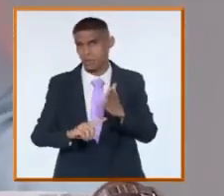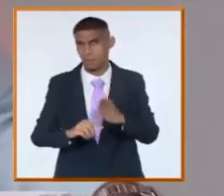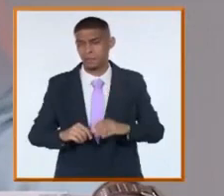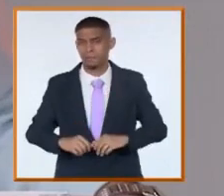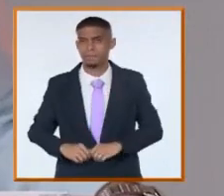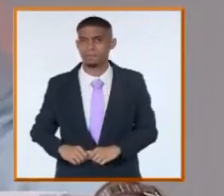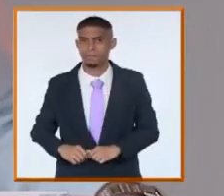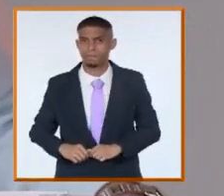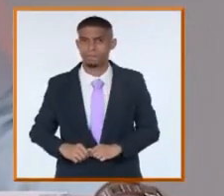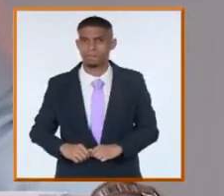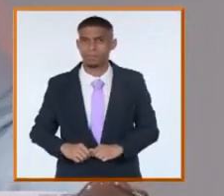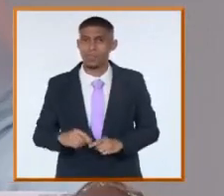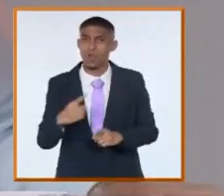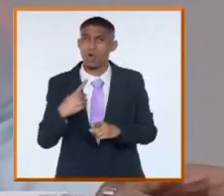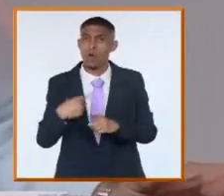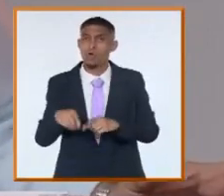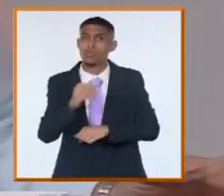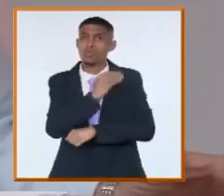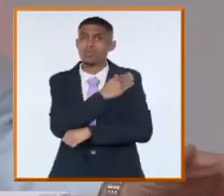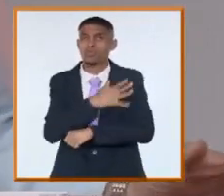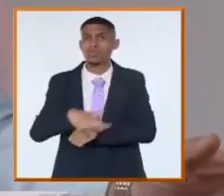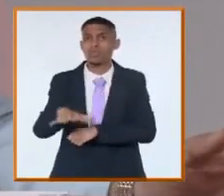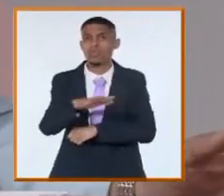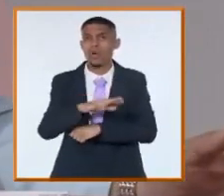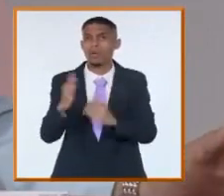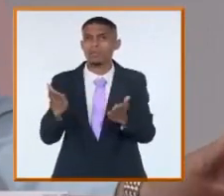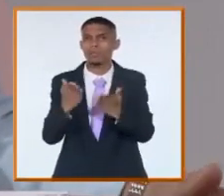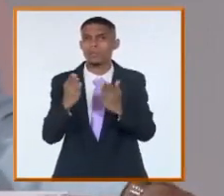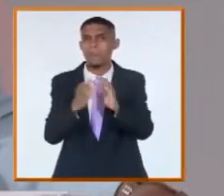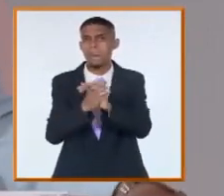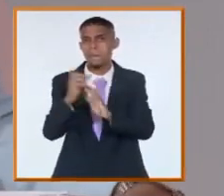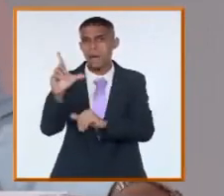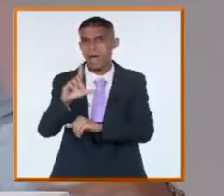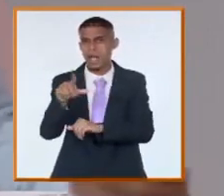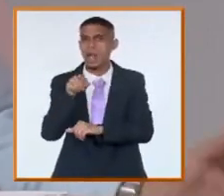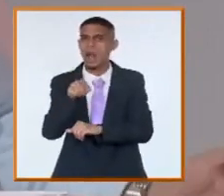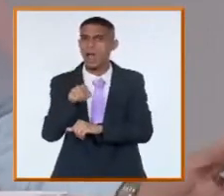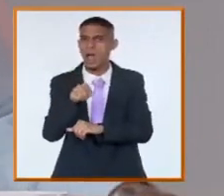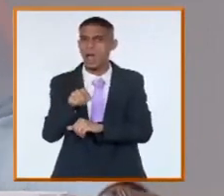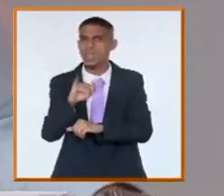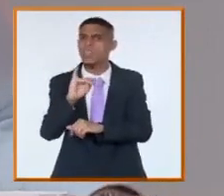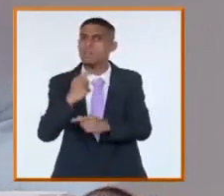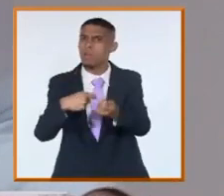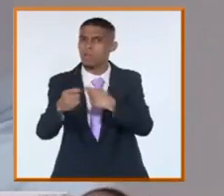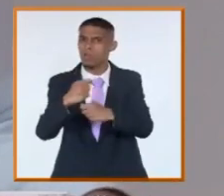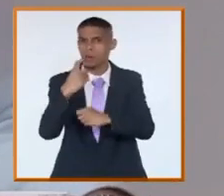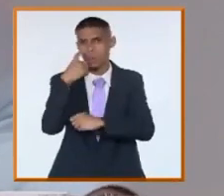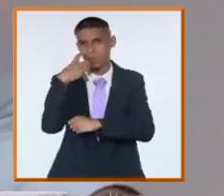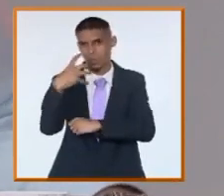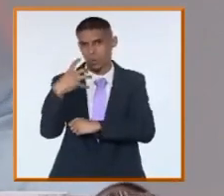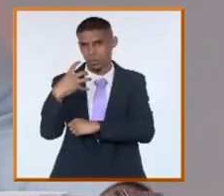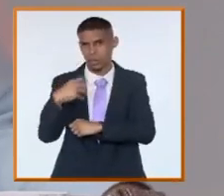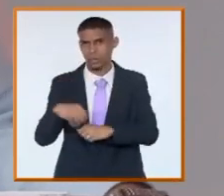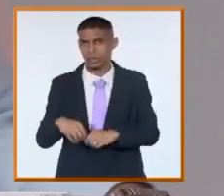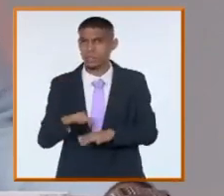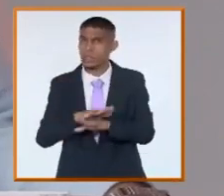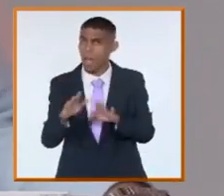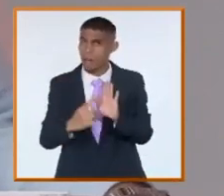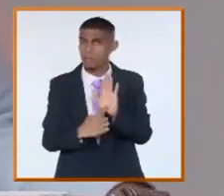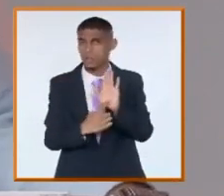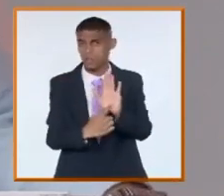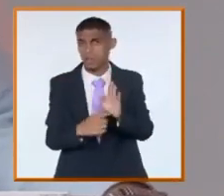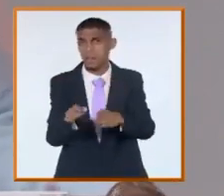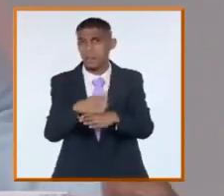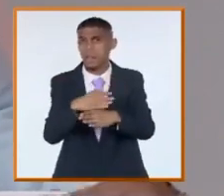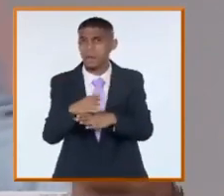el en la zona de desarrollo Mariel estamos haciendo un grupo de inversiones importantes que inclusive se han se han presentado en